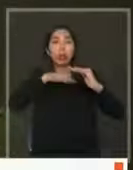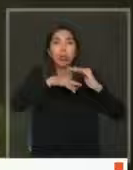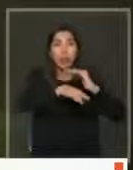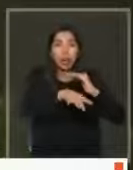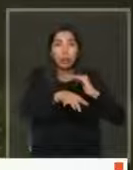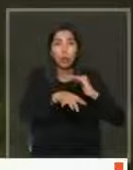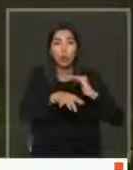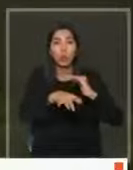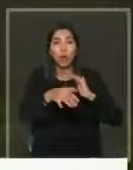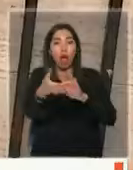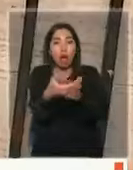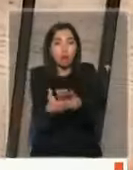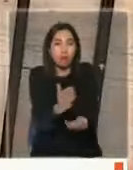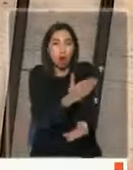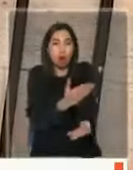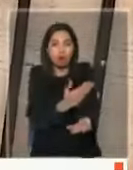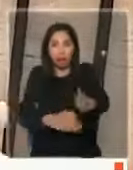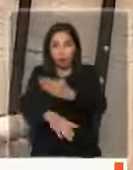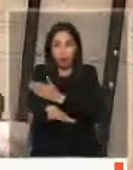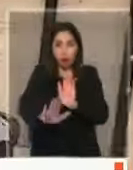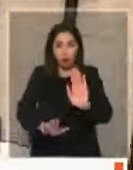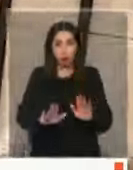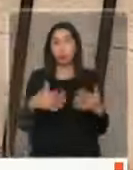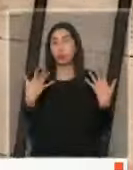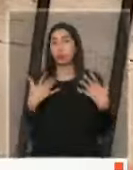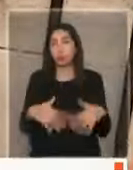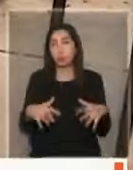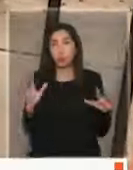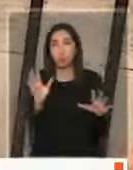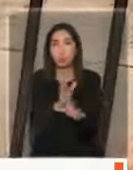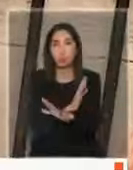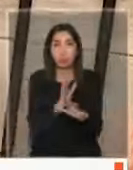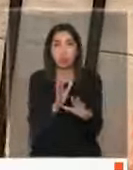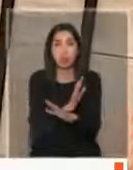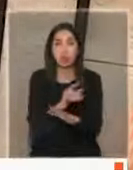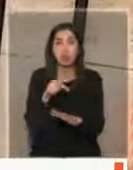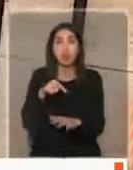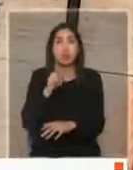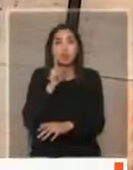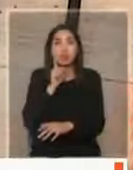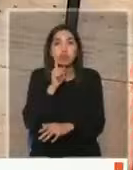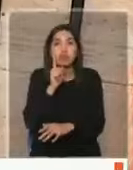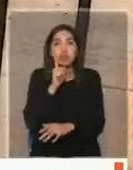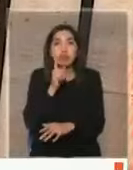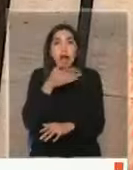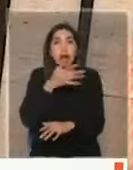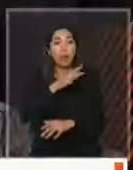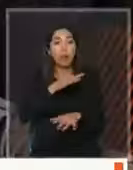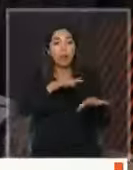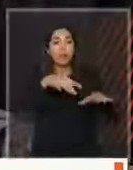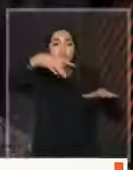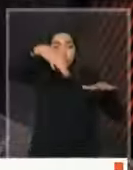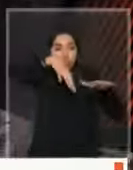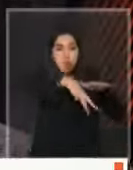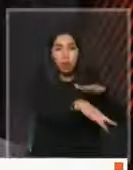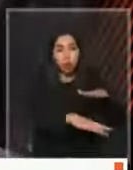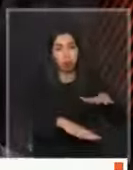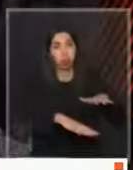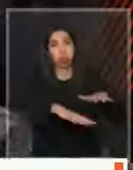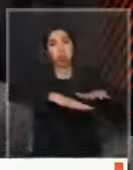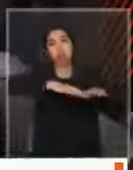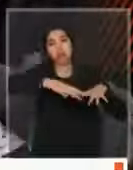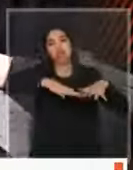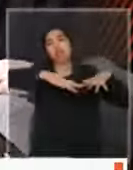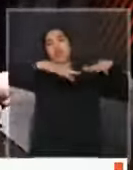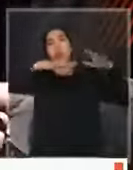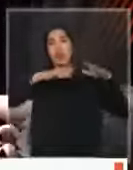panorama desolador. Puse una rejilla aquí para que se vaya el agua al desagüe, pero ya colapsó. Tú ves la vecina que está ahí, mi casa